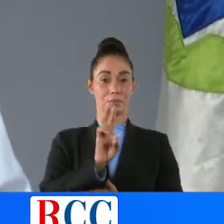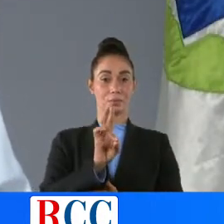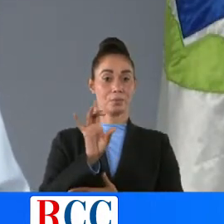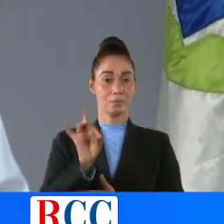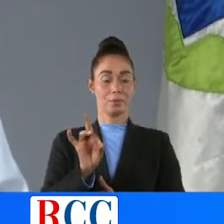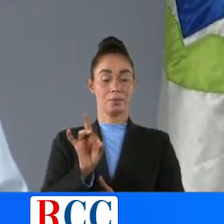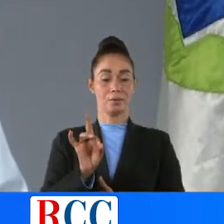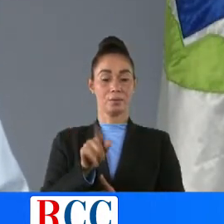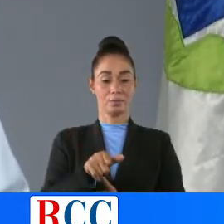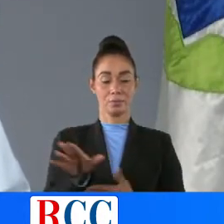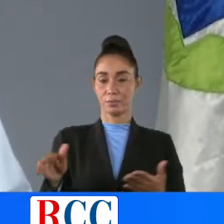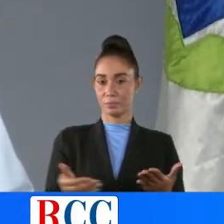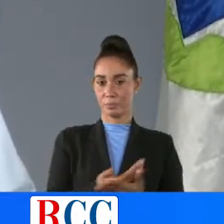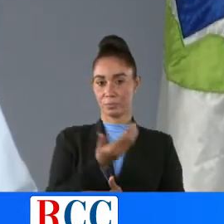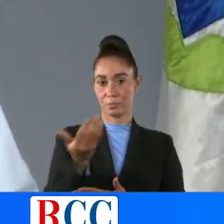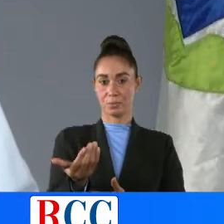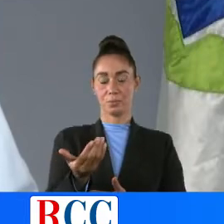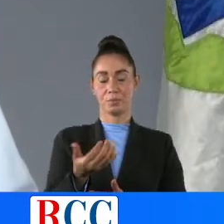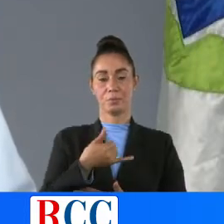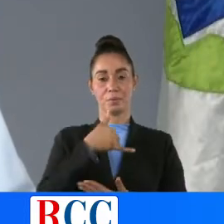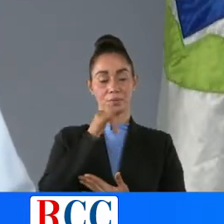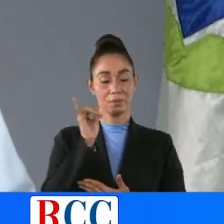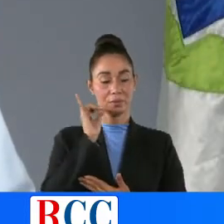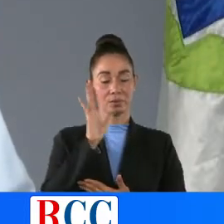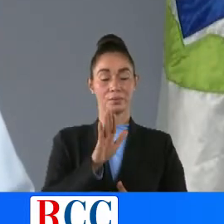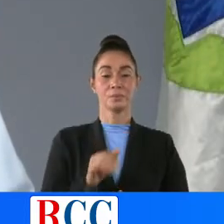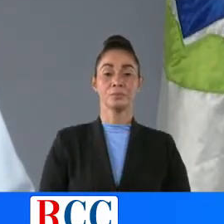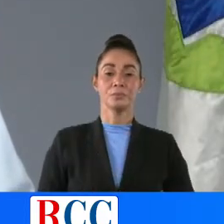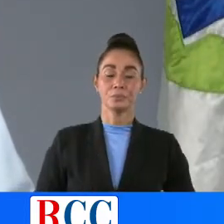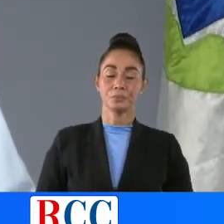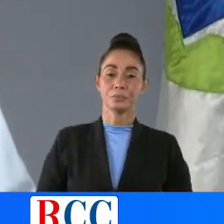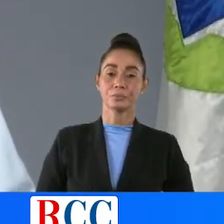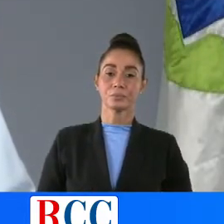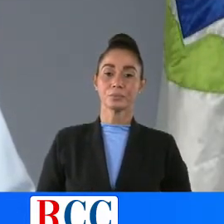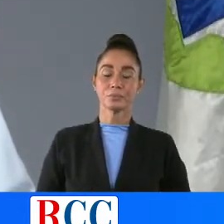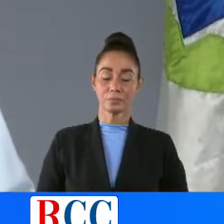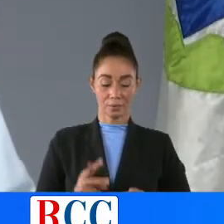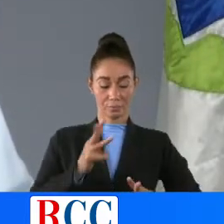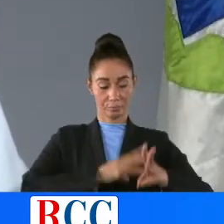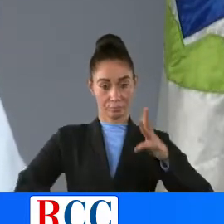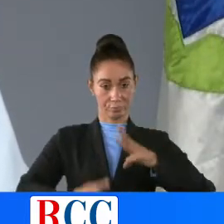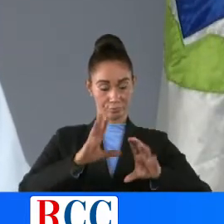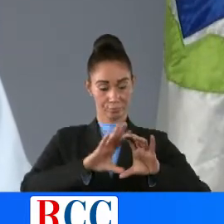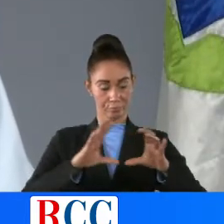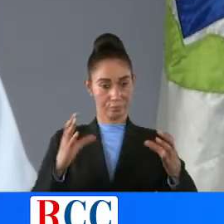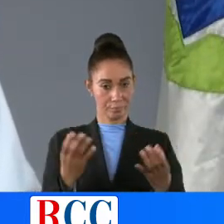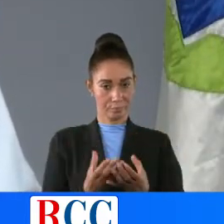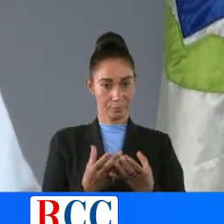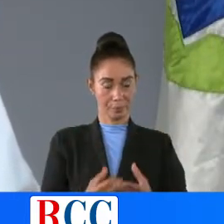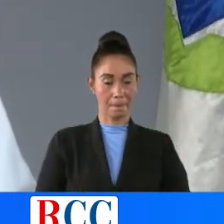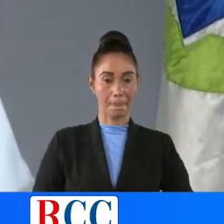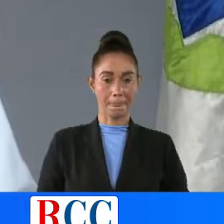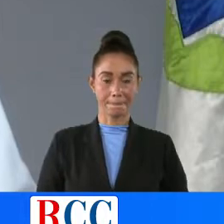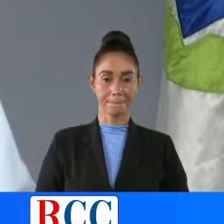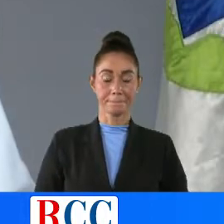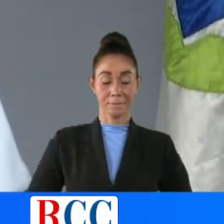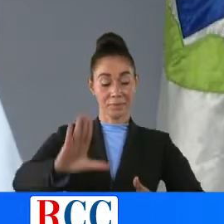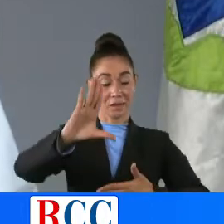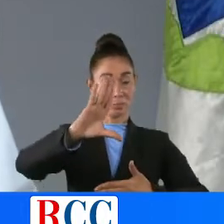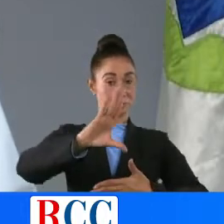3.797 fueron defunciones ocurridas en el día de ayer a nivel mundial. En el área